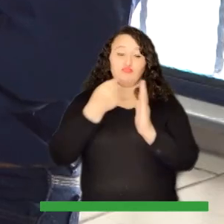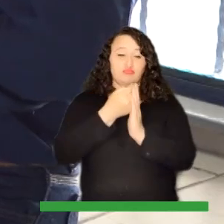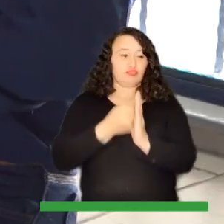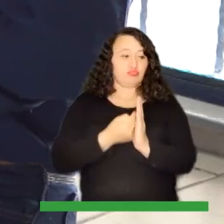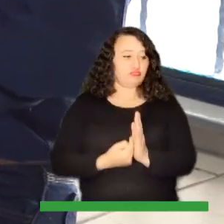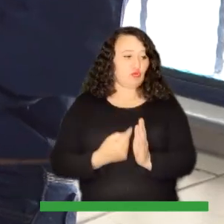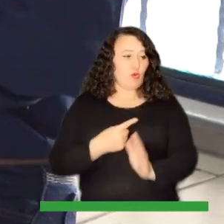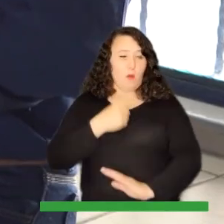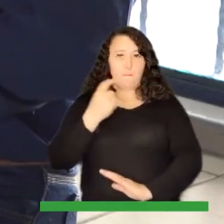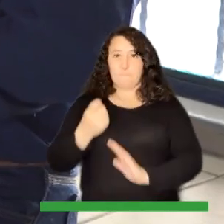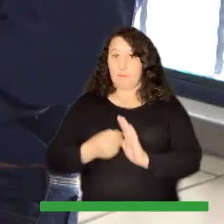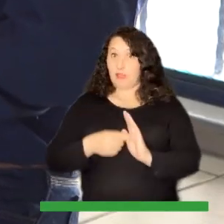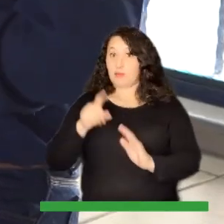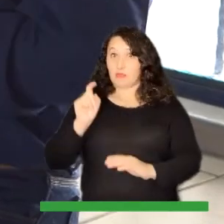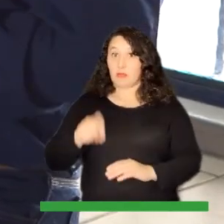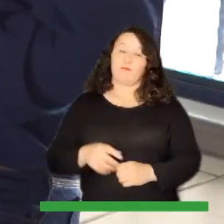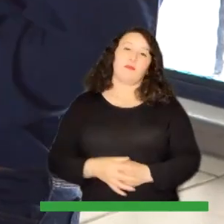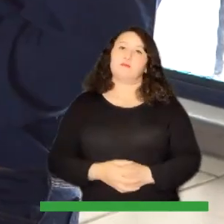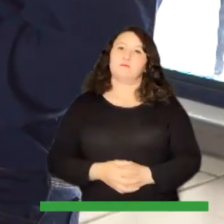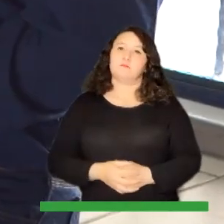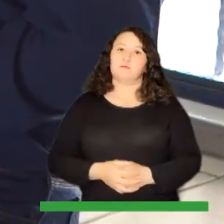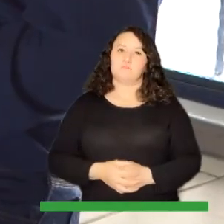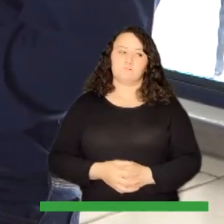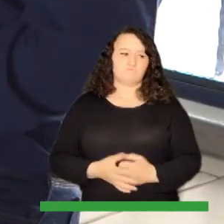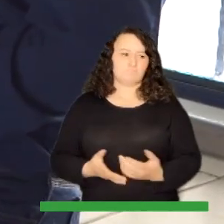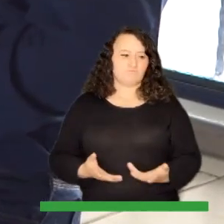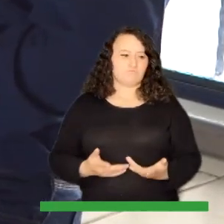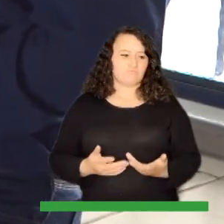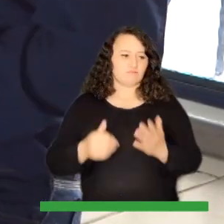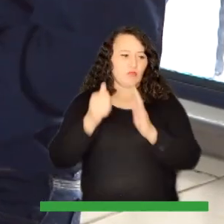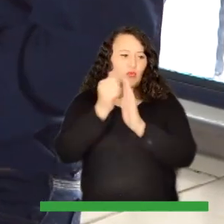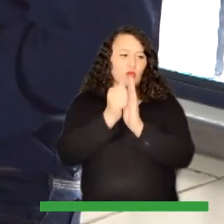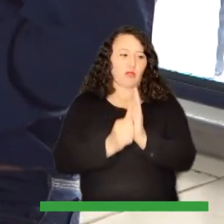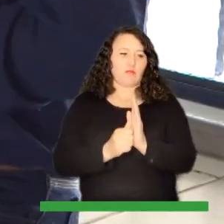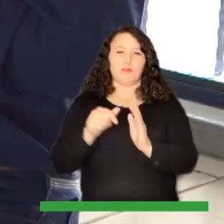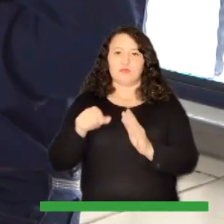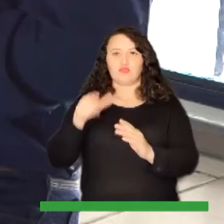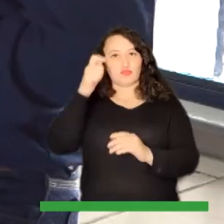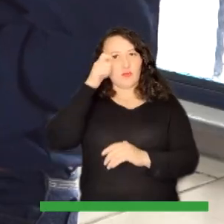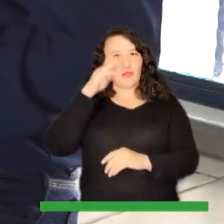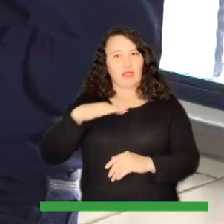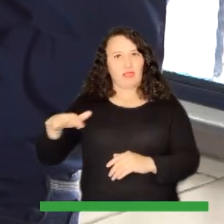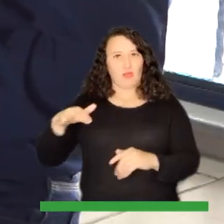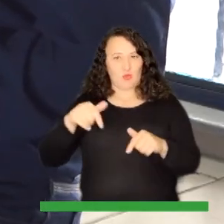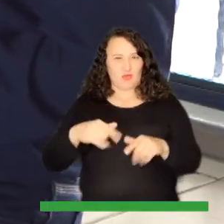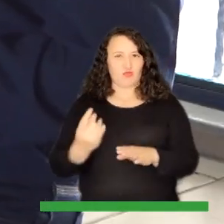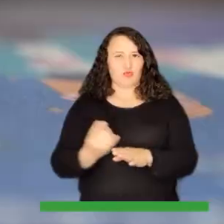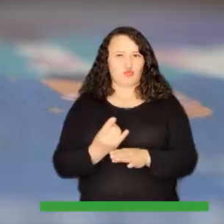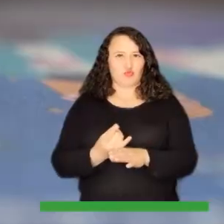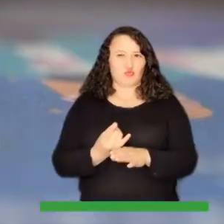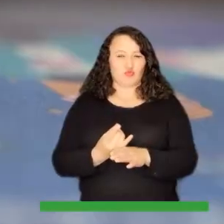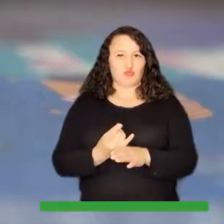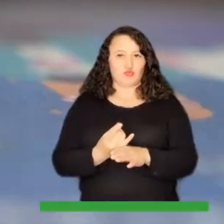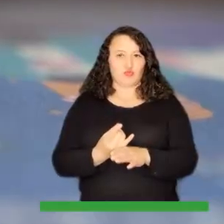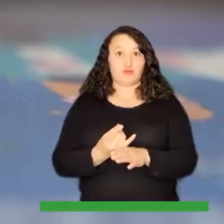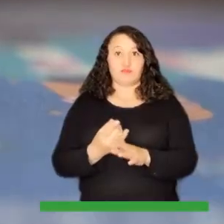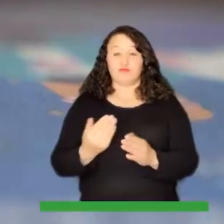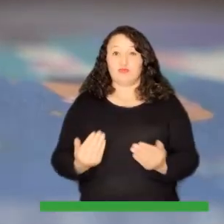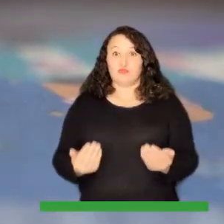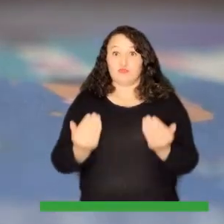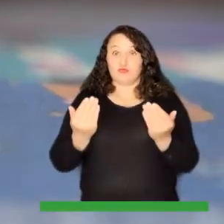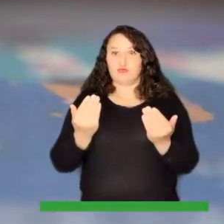que llevarse y efectivamente van al programa ganadero, que es el software que manejamos acá. Eso nos